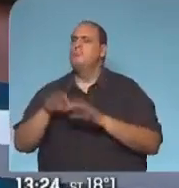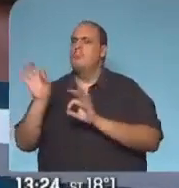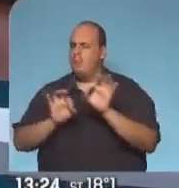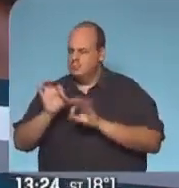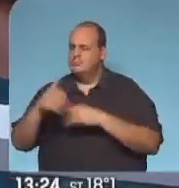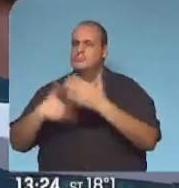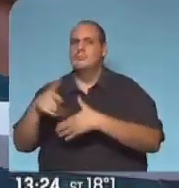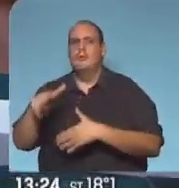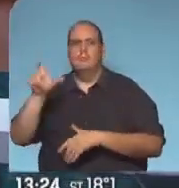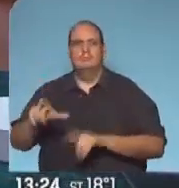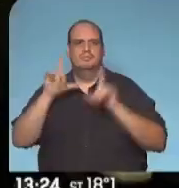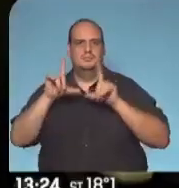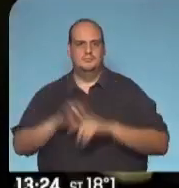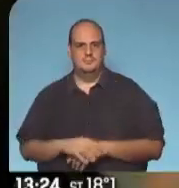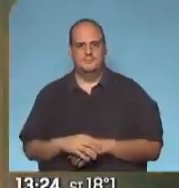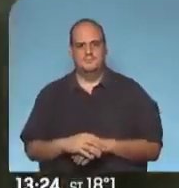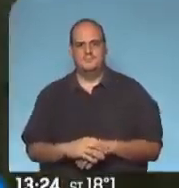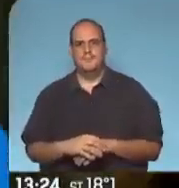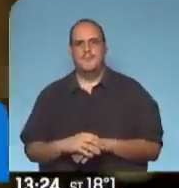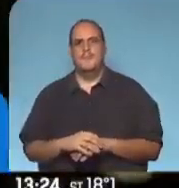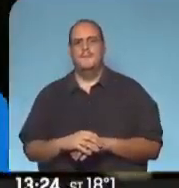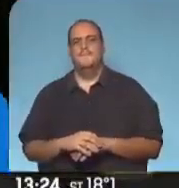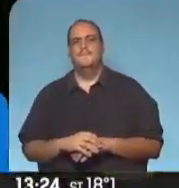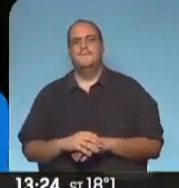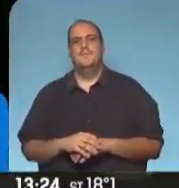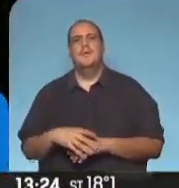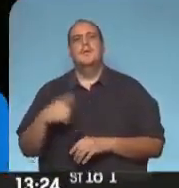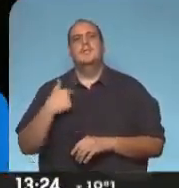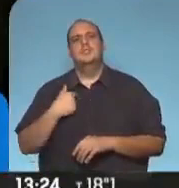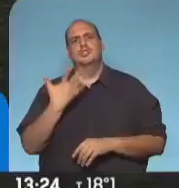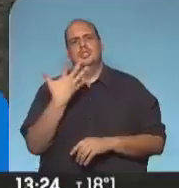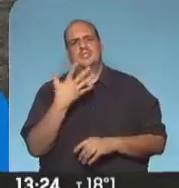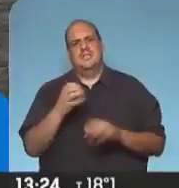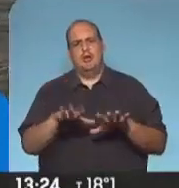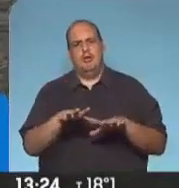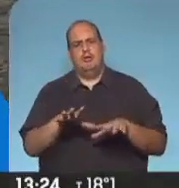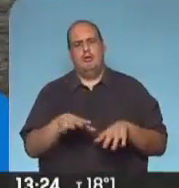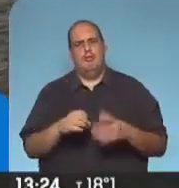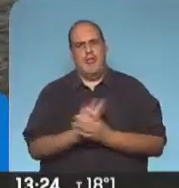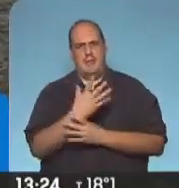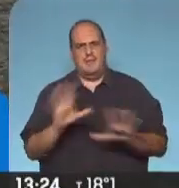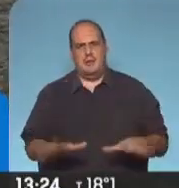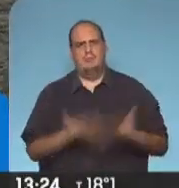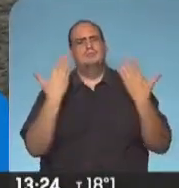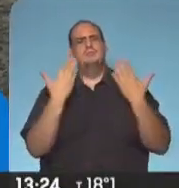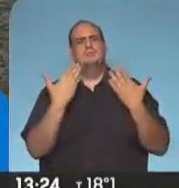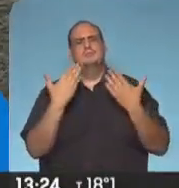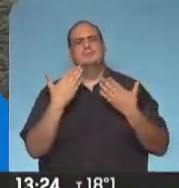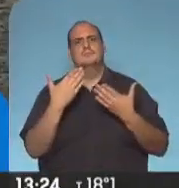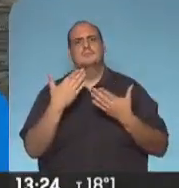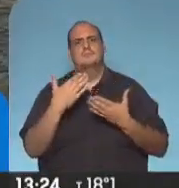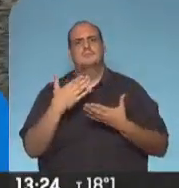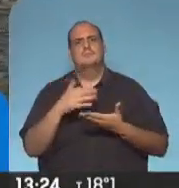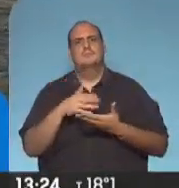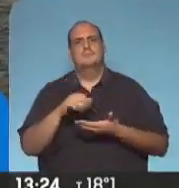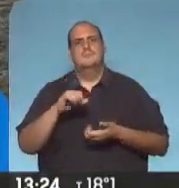hoy es un protagonista. Encima yo me levanto a las 5 de la mañana y lo primero que hago es prender la impresora, así que ellos están